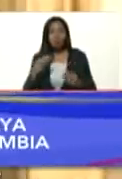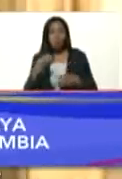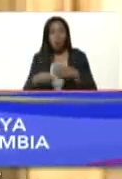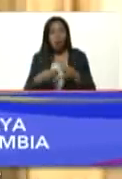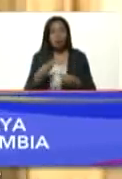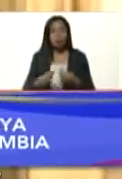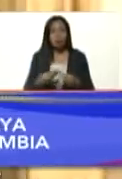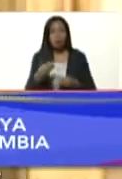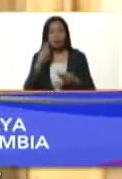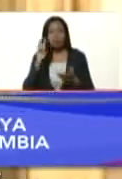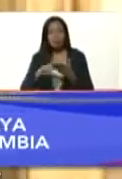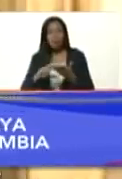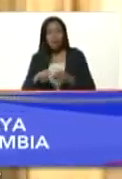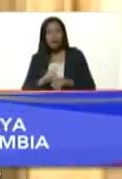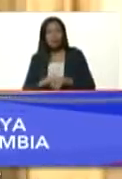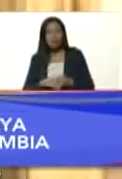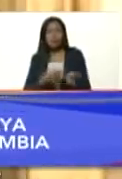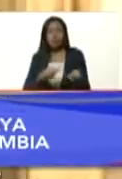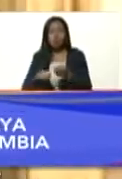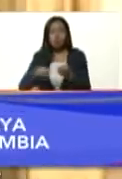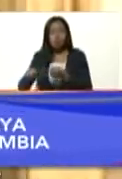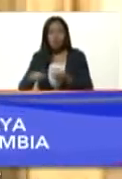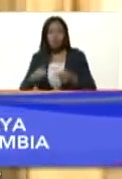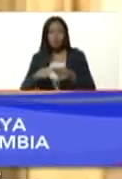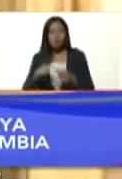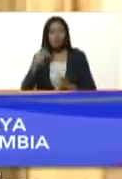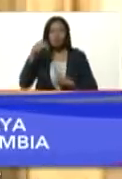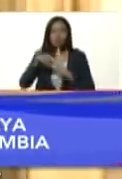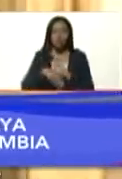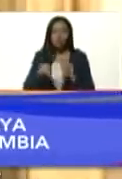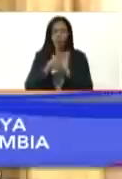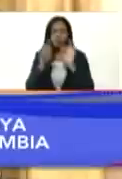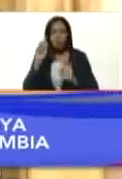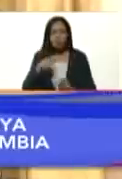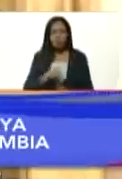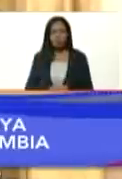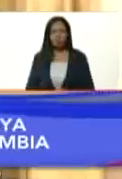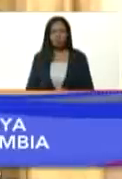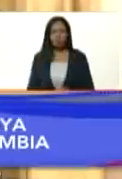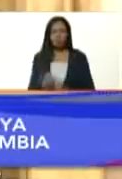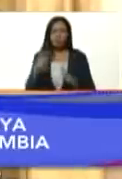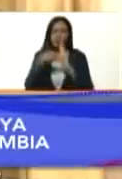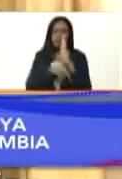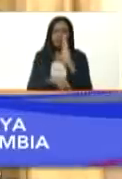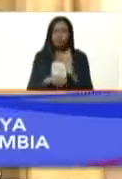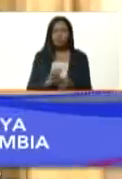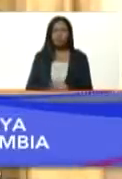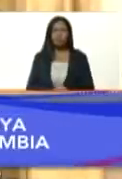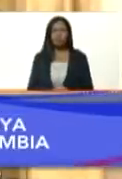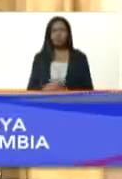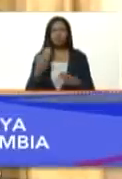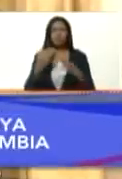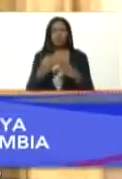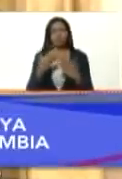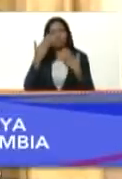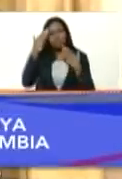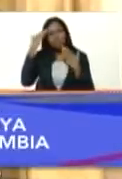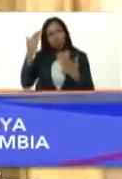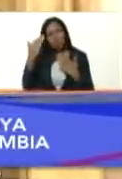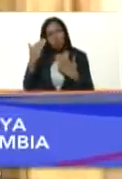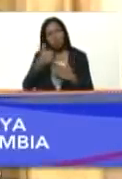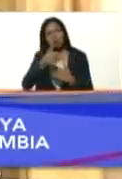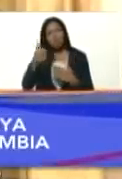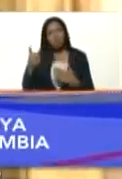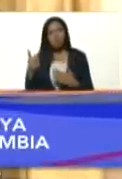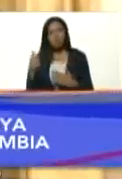drástica, coordinada y a profundidad. A profundidad. Le envío un saludo a